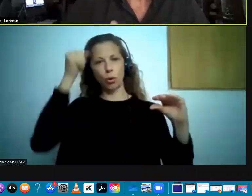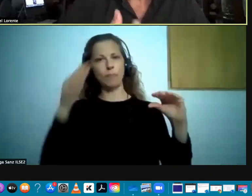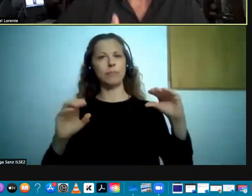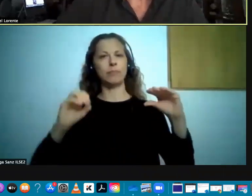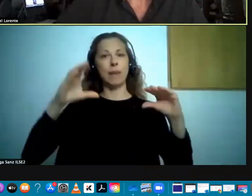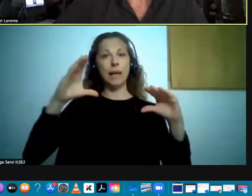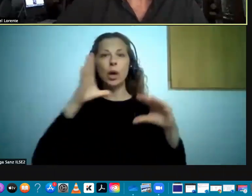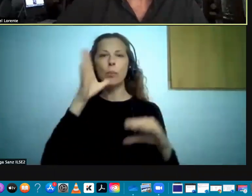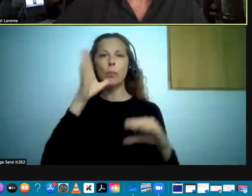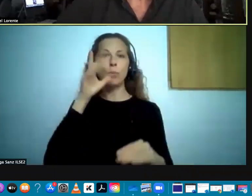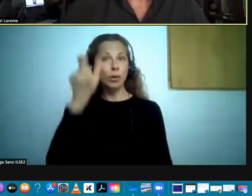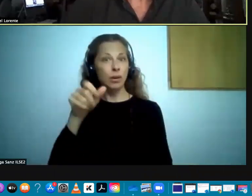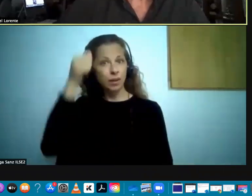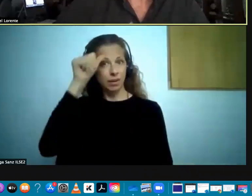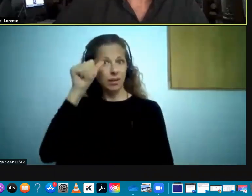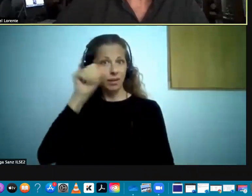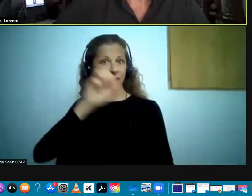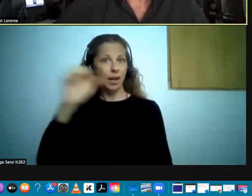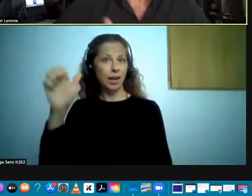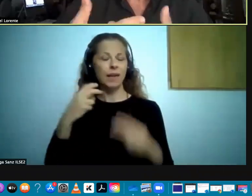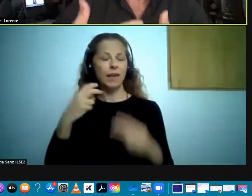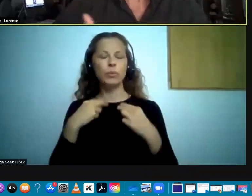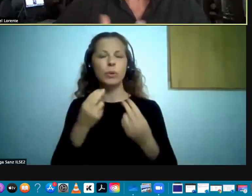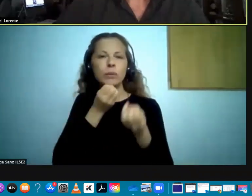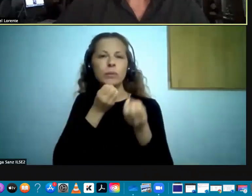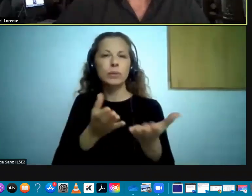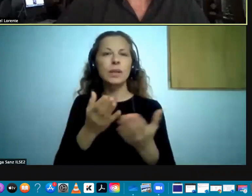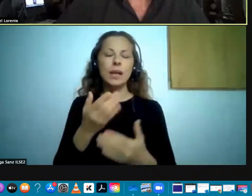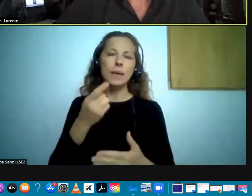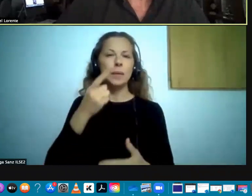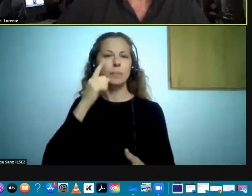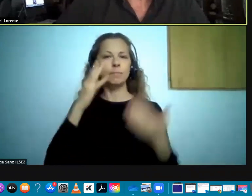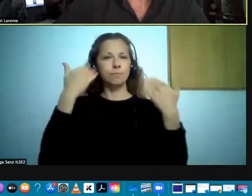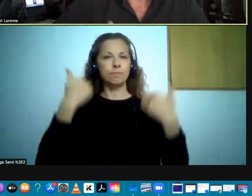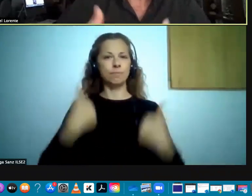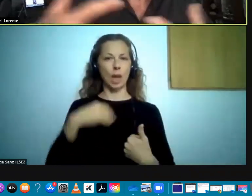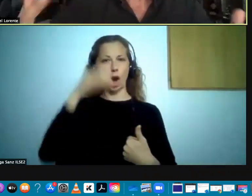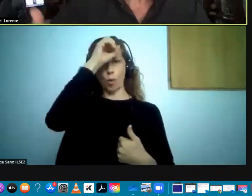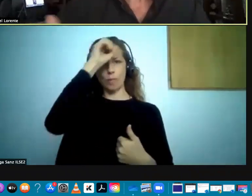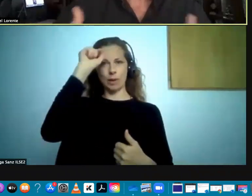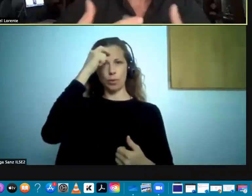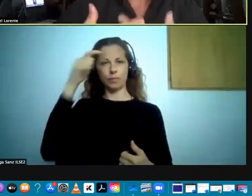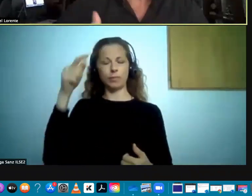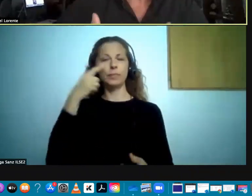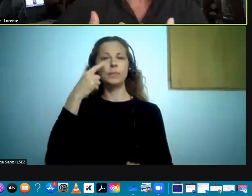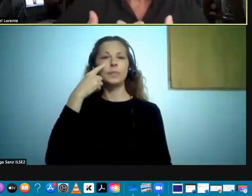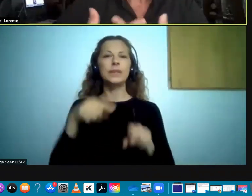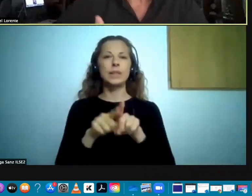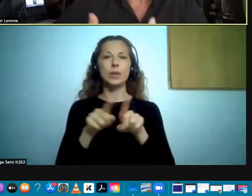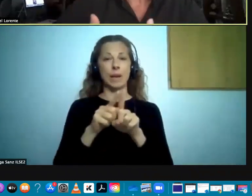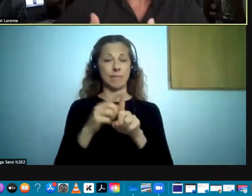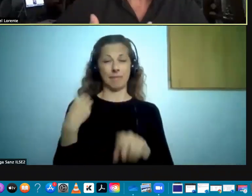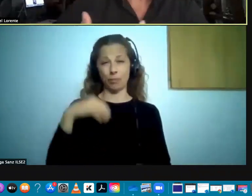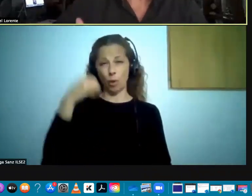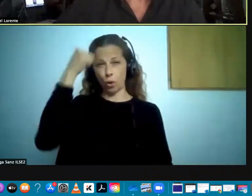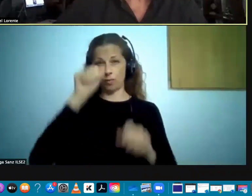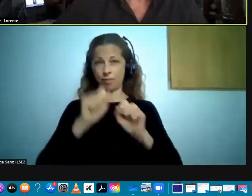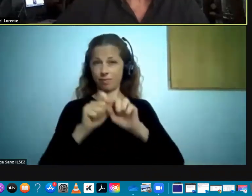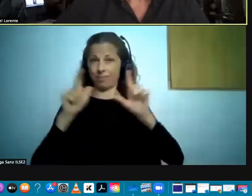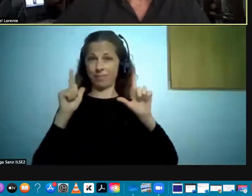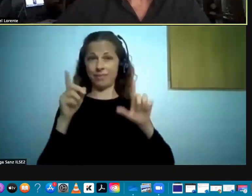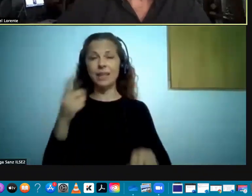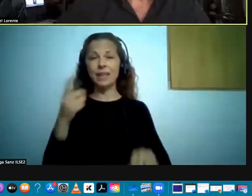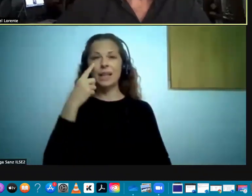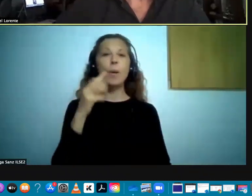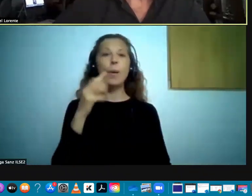manifestó, las mujeres son, según su posición, que es común a la posición androcéntrica machista, las mujeres son más